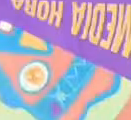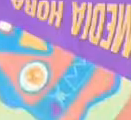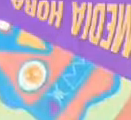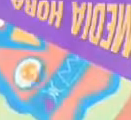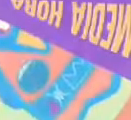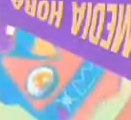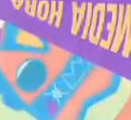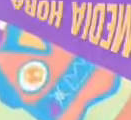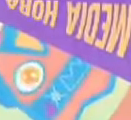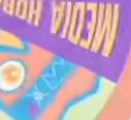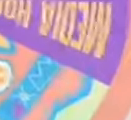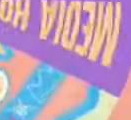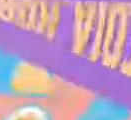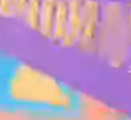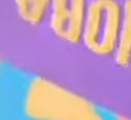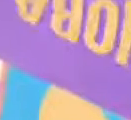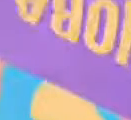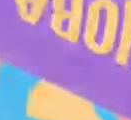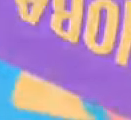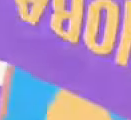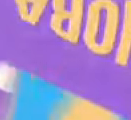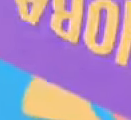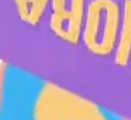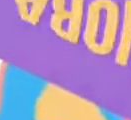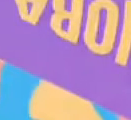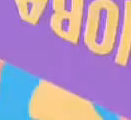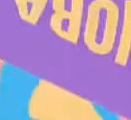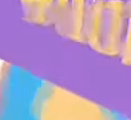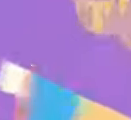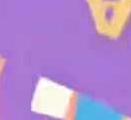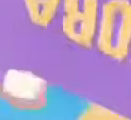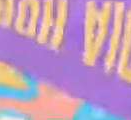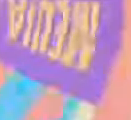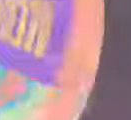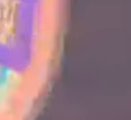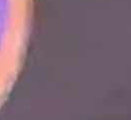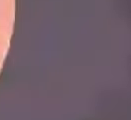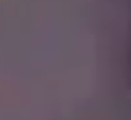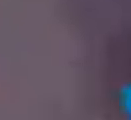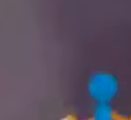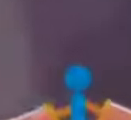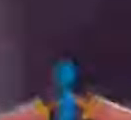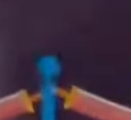No es triste, porque mañana la diversión continúa en Chicos IP.